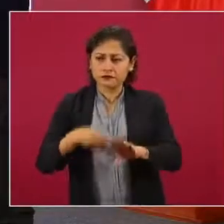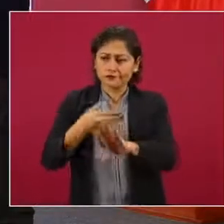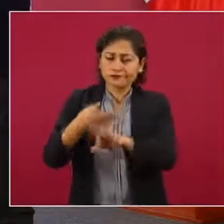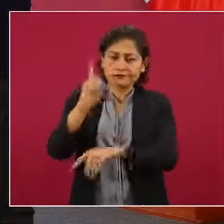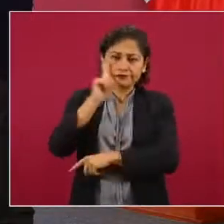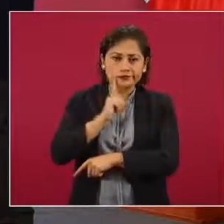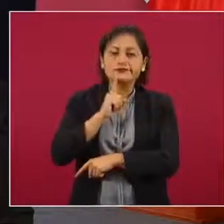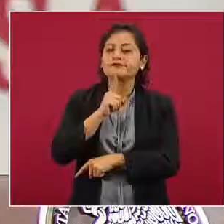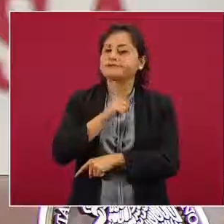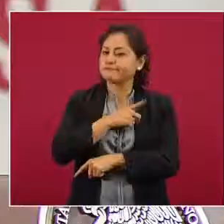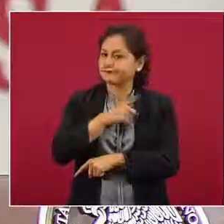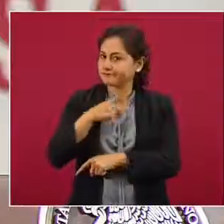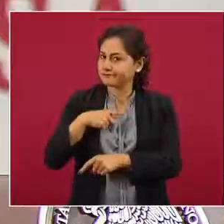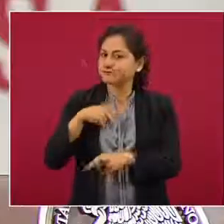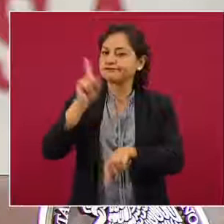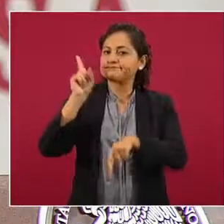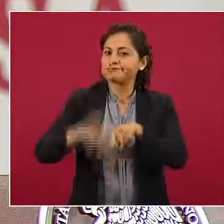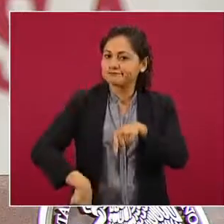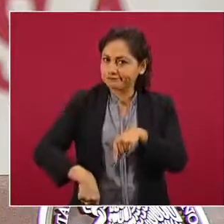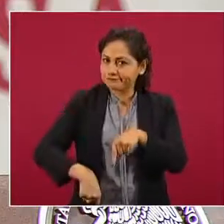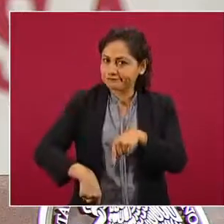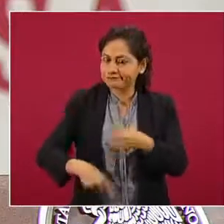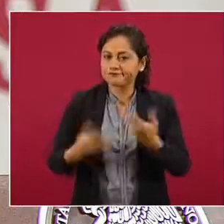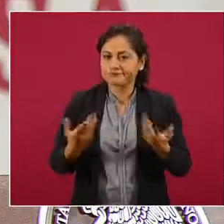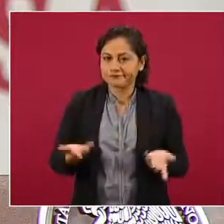mujeres, sino procurar,